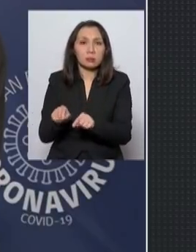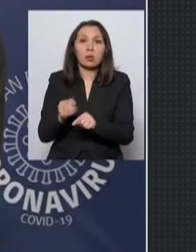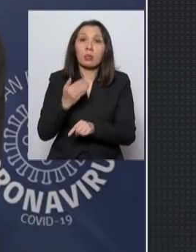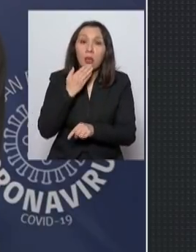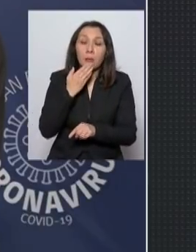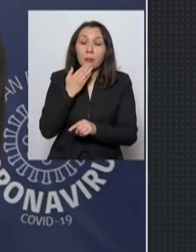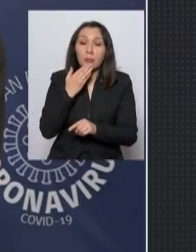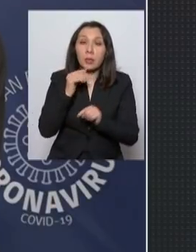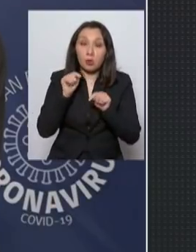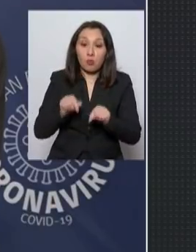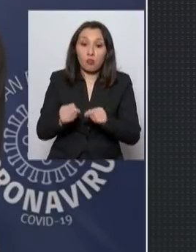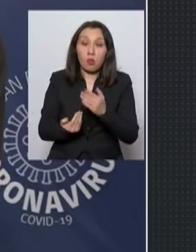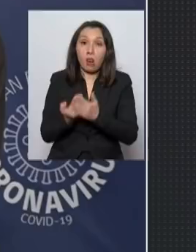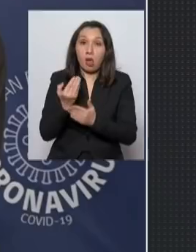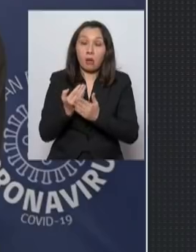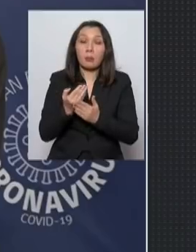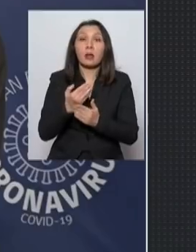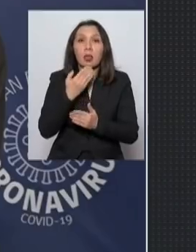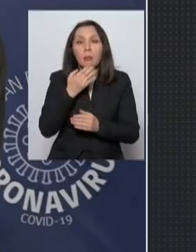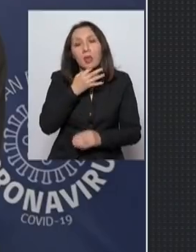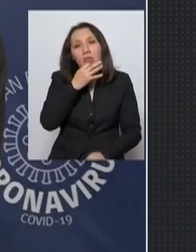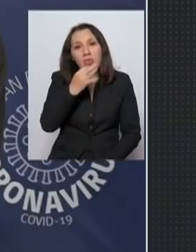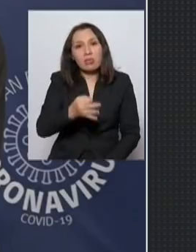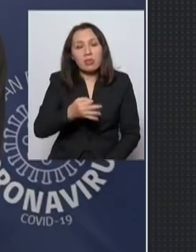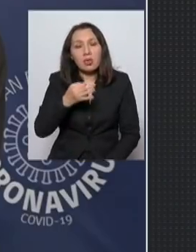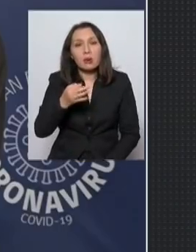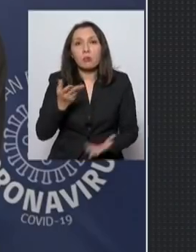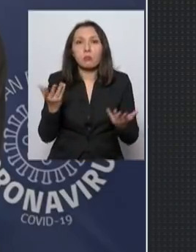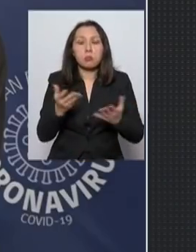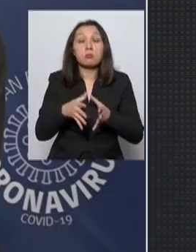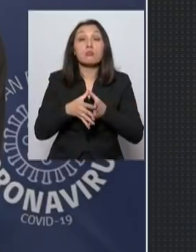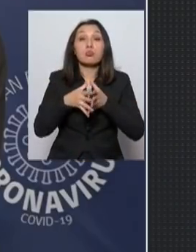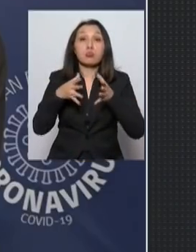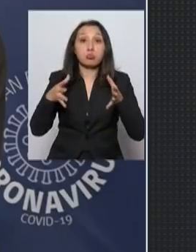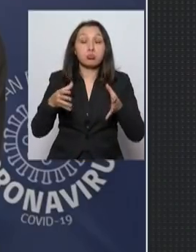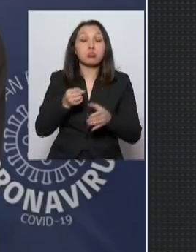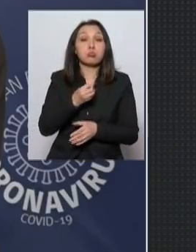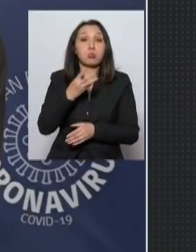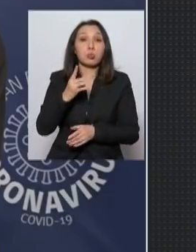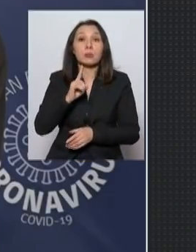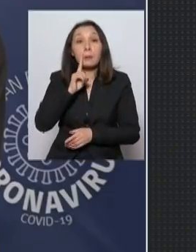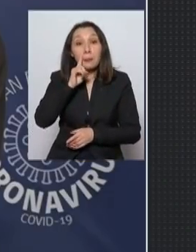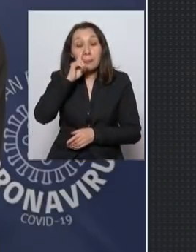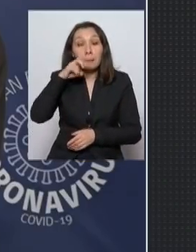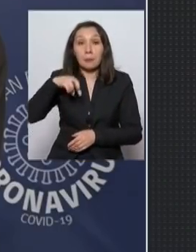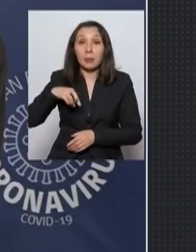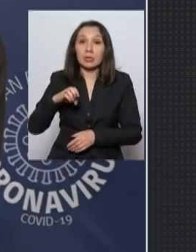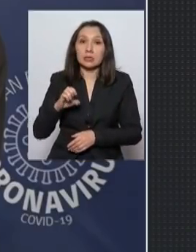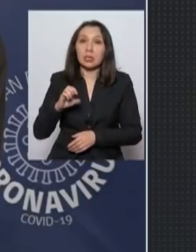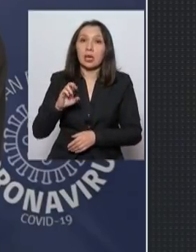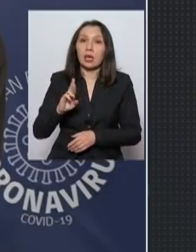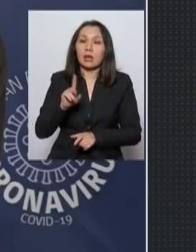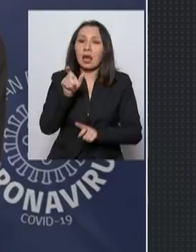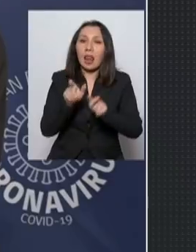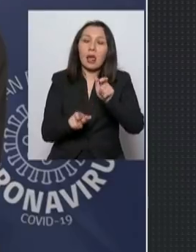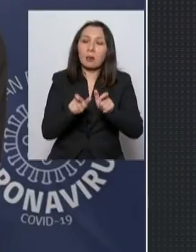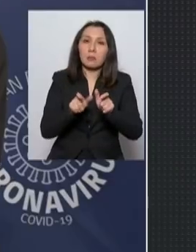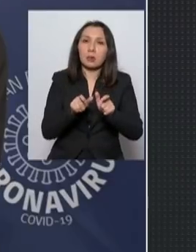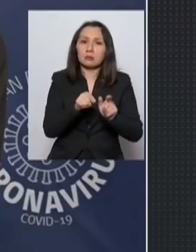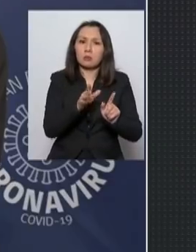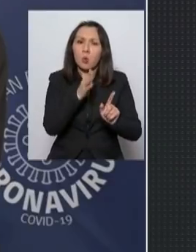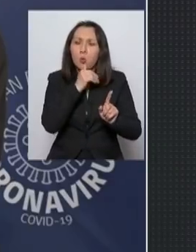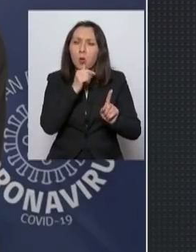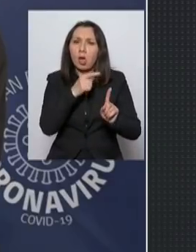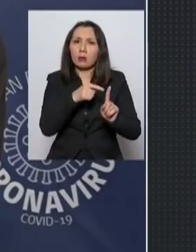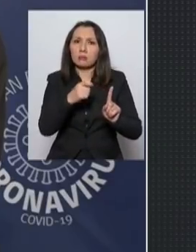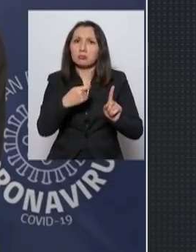usted durante esta mañana mencionaba que hay un gran número de PCR que se están tomando a personas que no cumplen